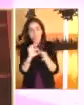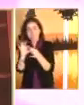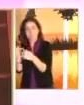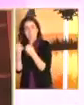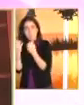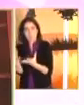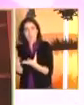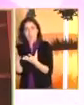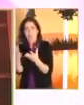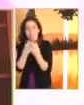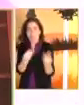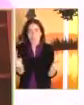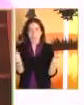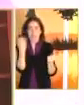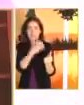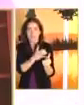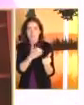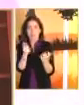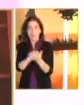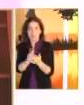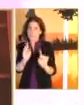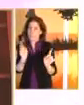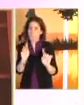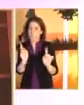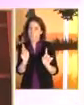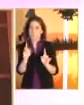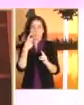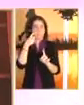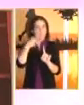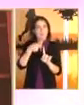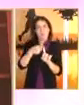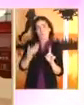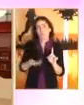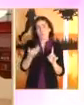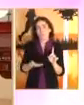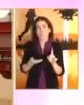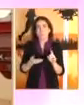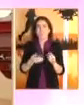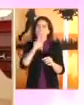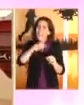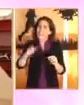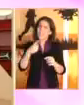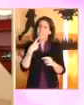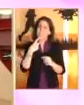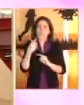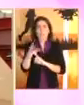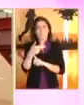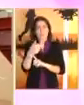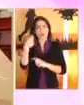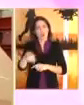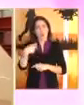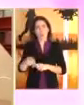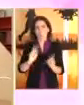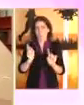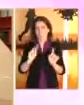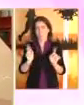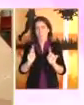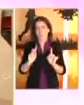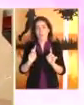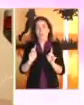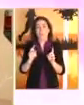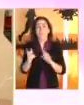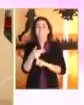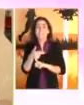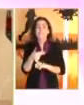valor nutricional es el mismo. Por lo tanto, a veces cuando decimos el pescado es caro, no es cierto, el pescado fresco es caro, pero que llegue